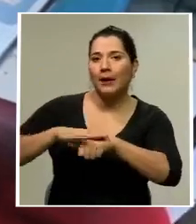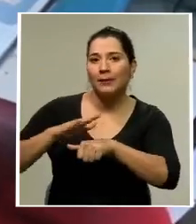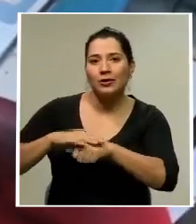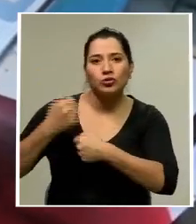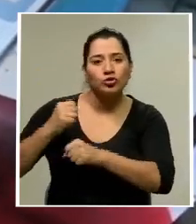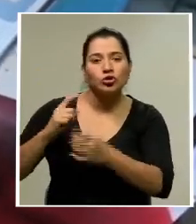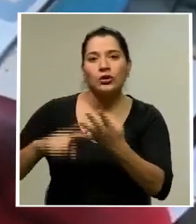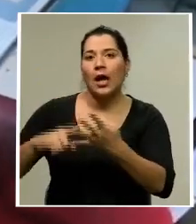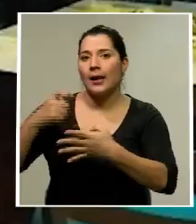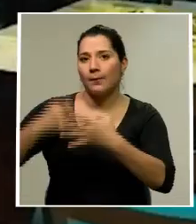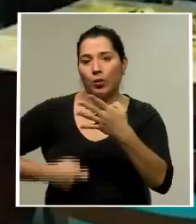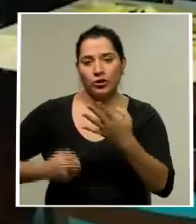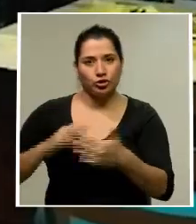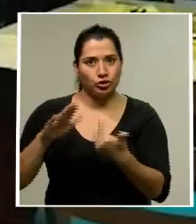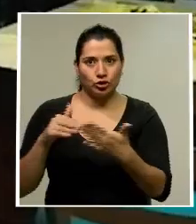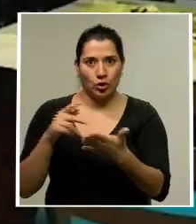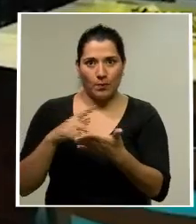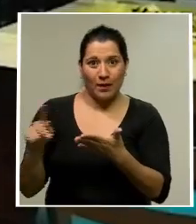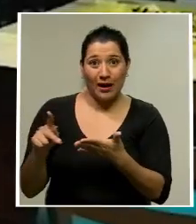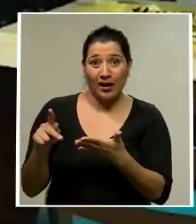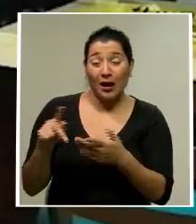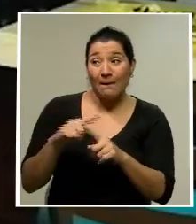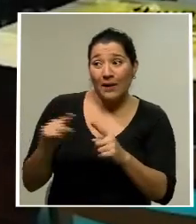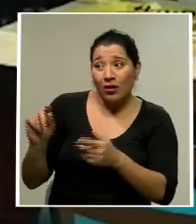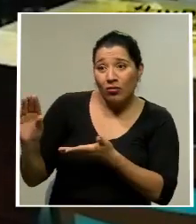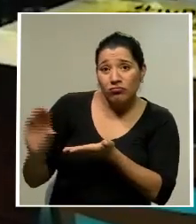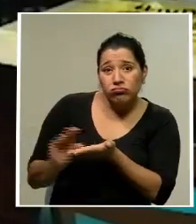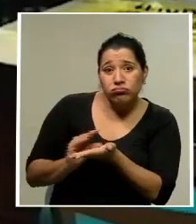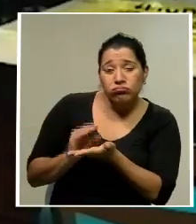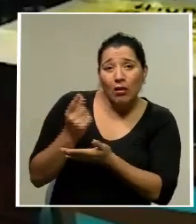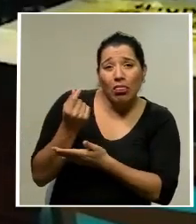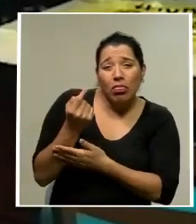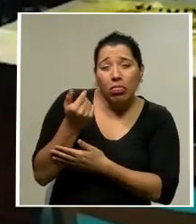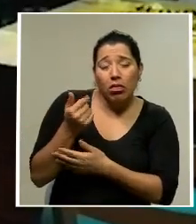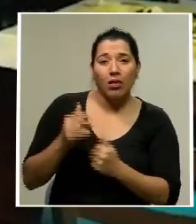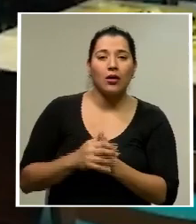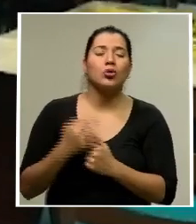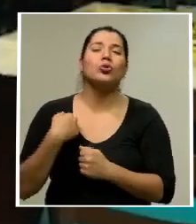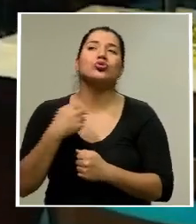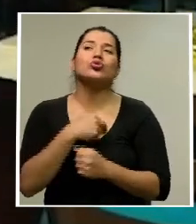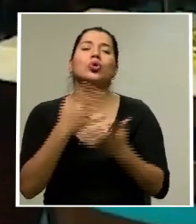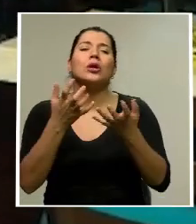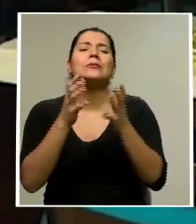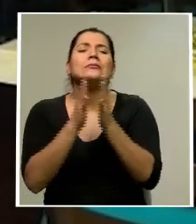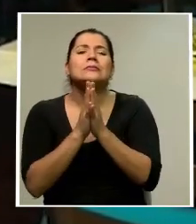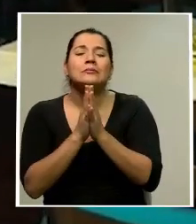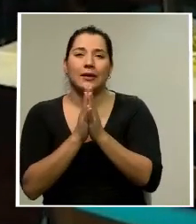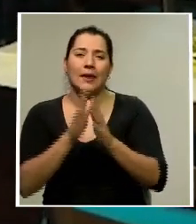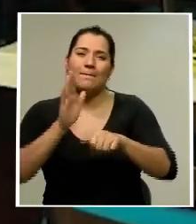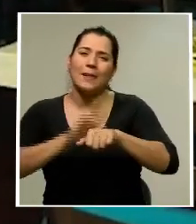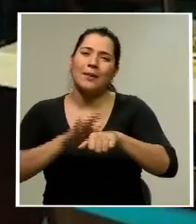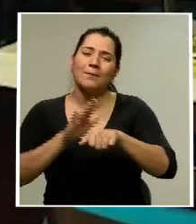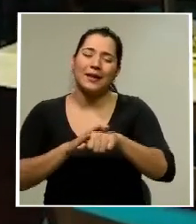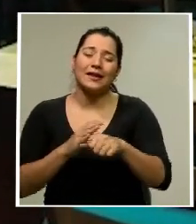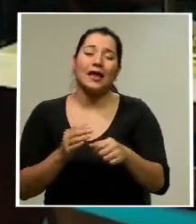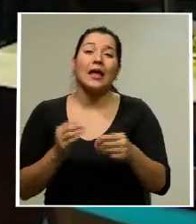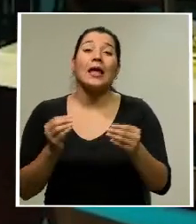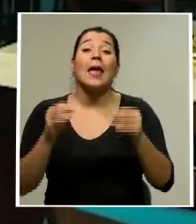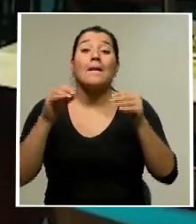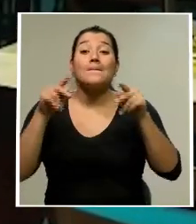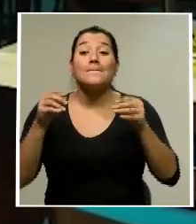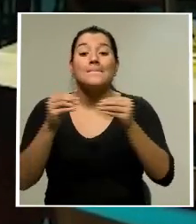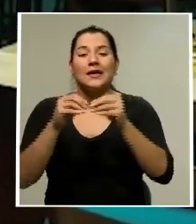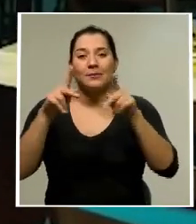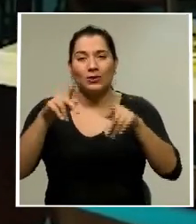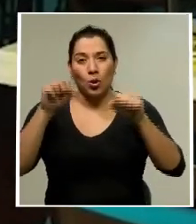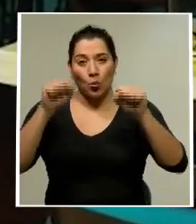también los impuestos. Hacemos una solicitud en cuanto al aumento del aforo en bares y también el tema